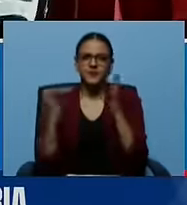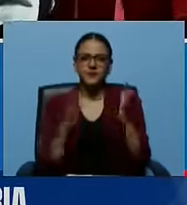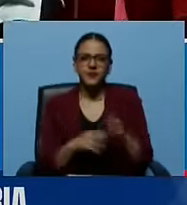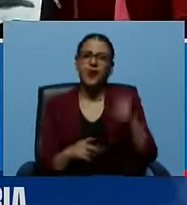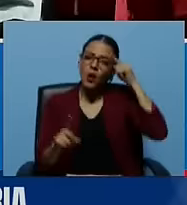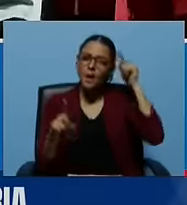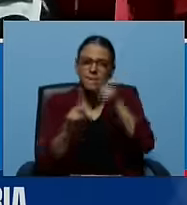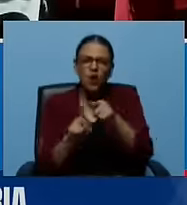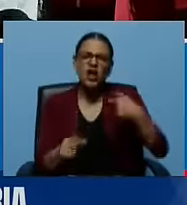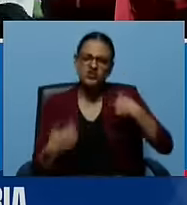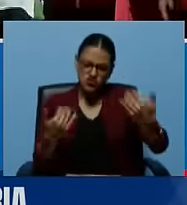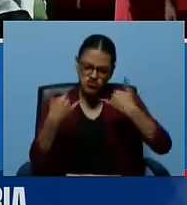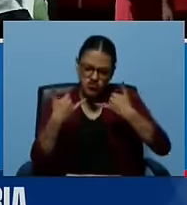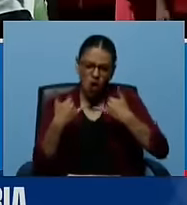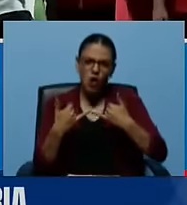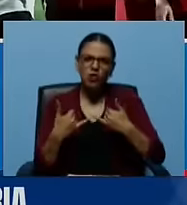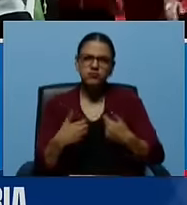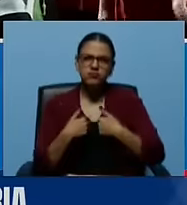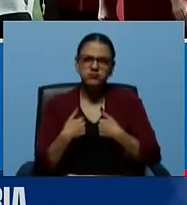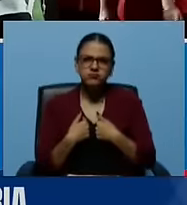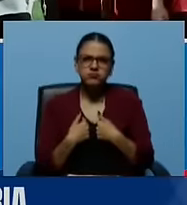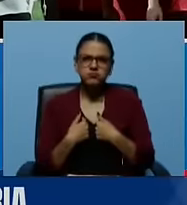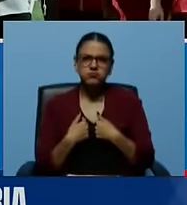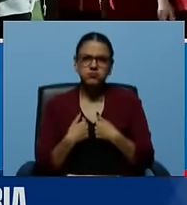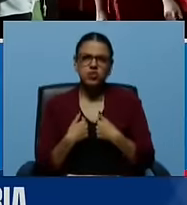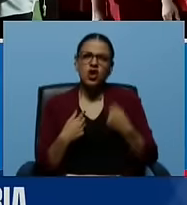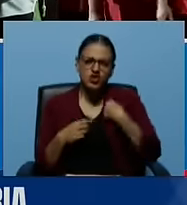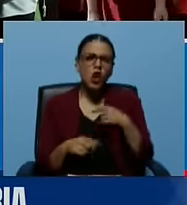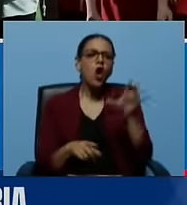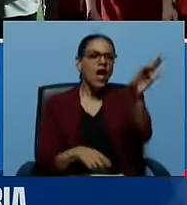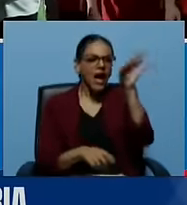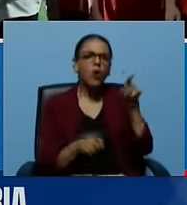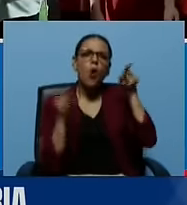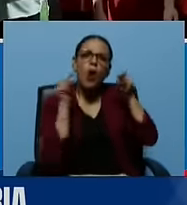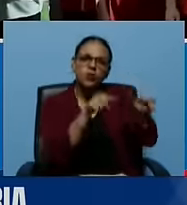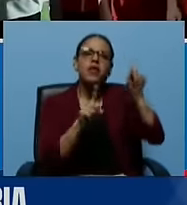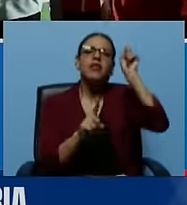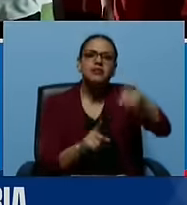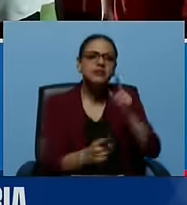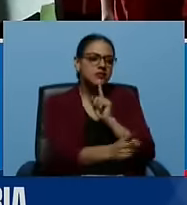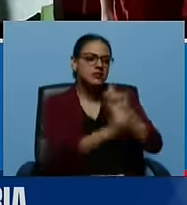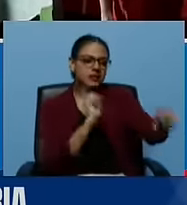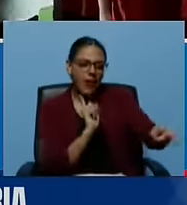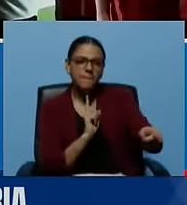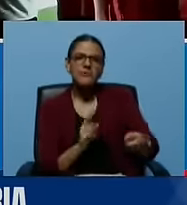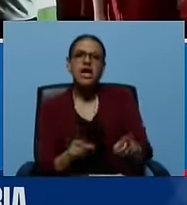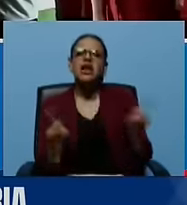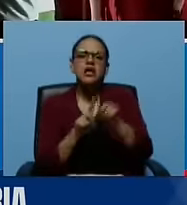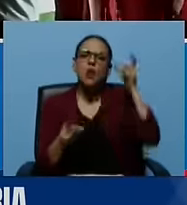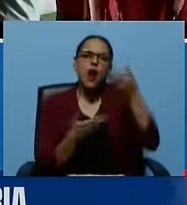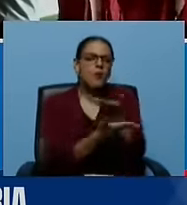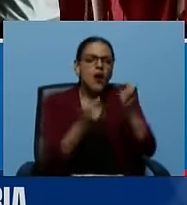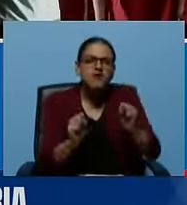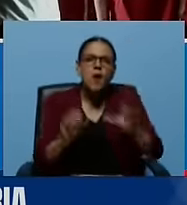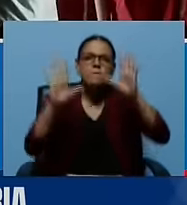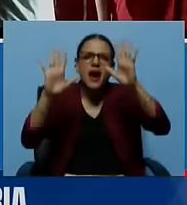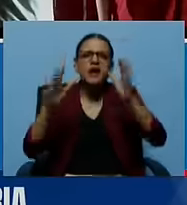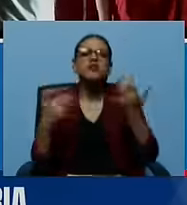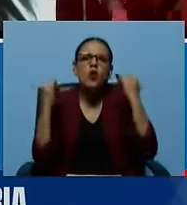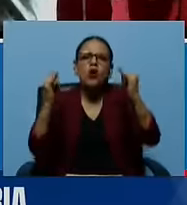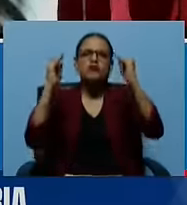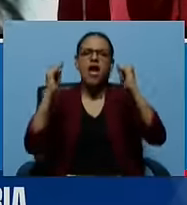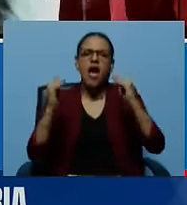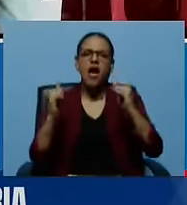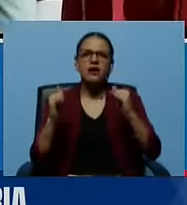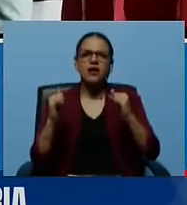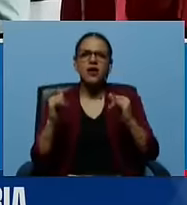Y por eso yo los elegí a ustedes como el pueblo más maravilloso que existe